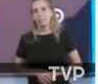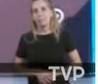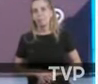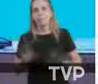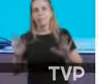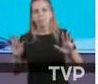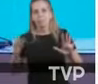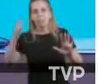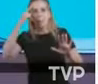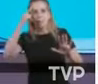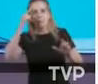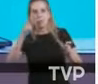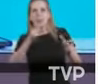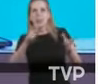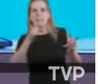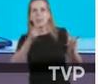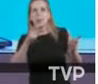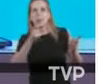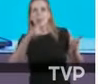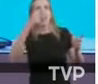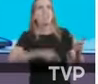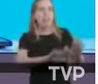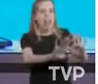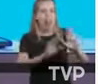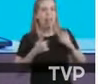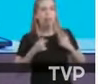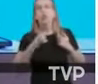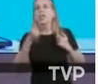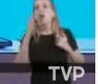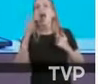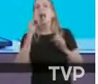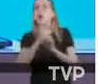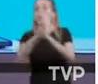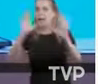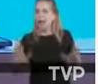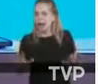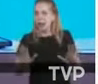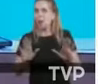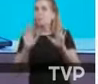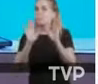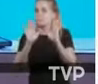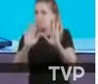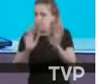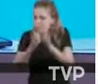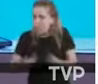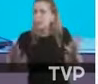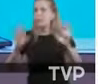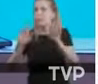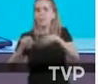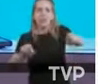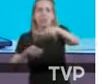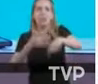Argentina en todo caso deja todas las respuestas para el final. Yo solo quiero hacer una aclaración de inicio para que no quepan